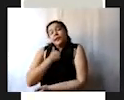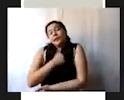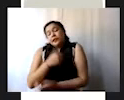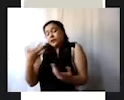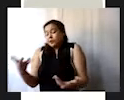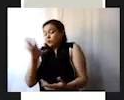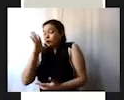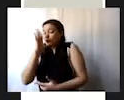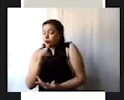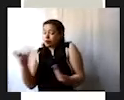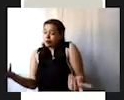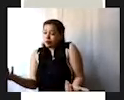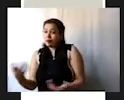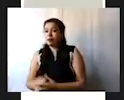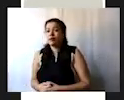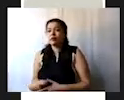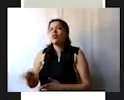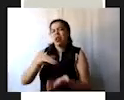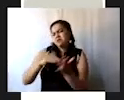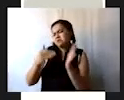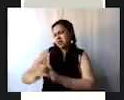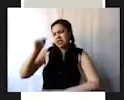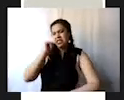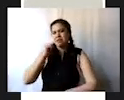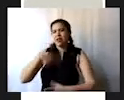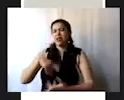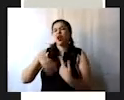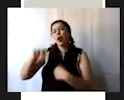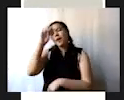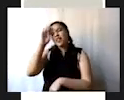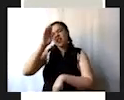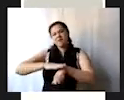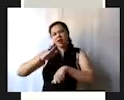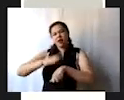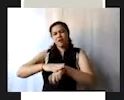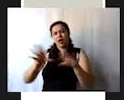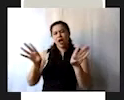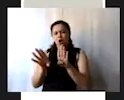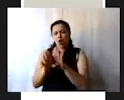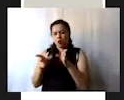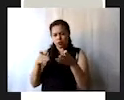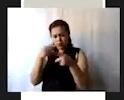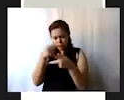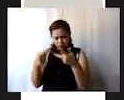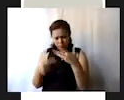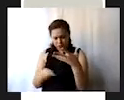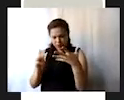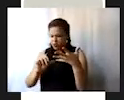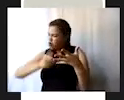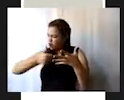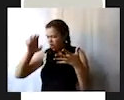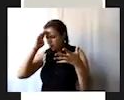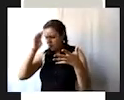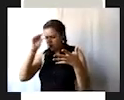pero siempre hay estrategias, solo hay que querer pensar un poco afuera de la caja y no pensar que todo siempre